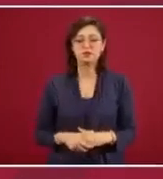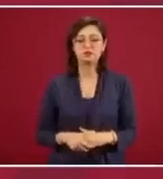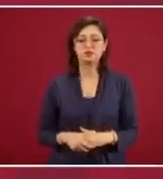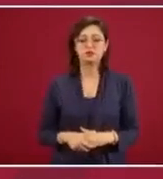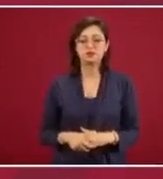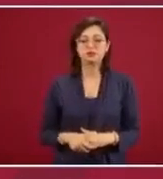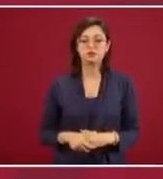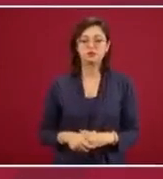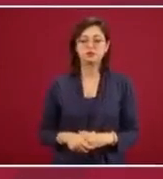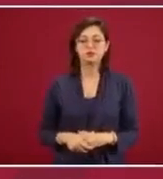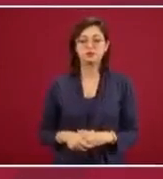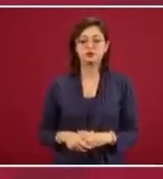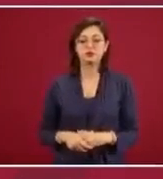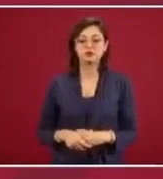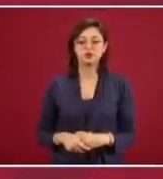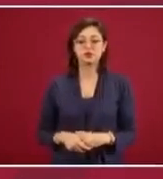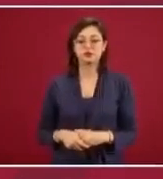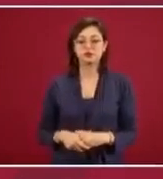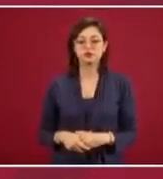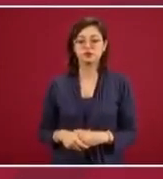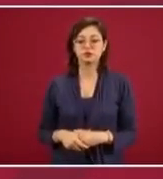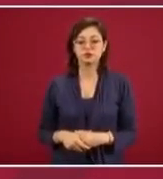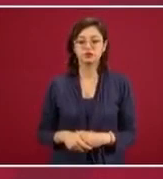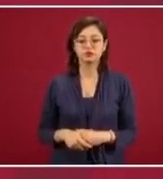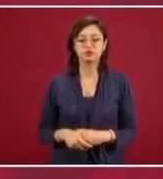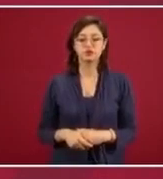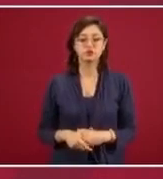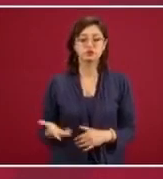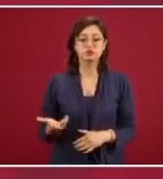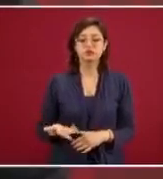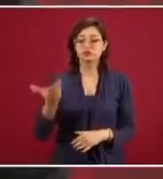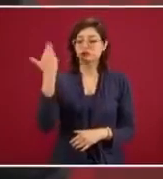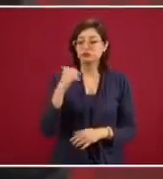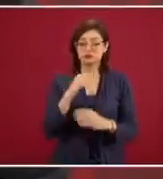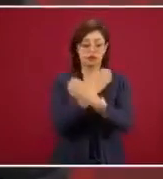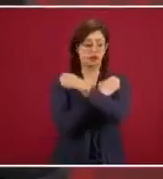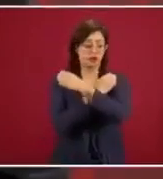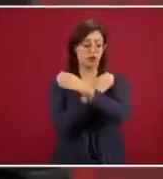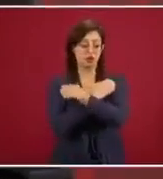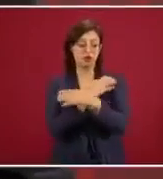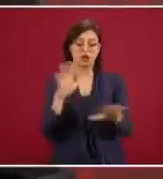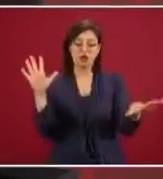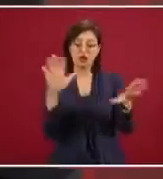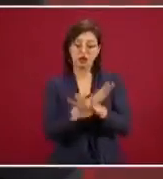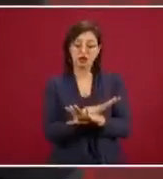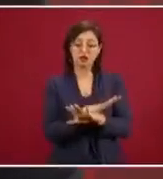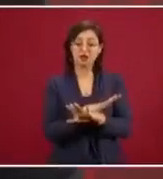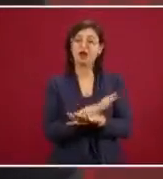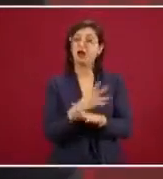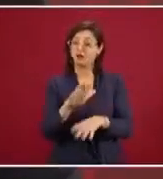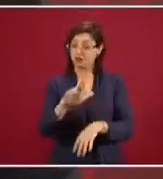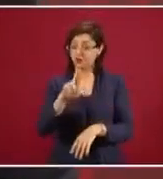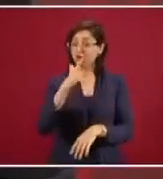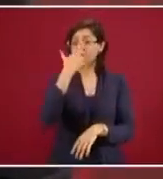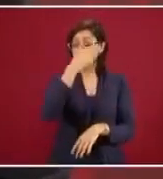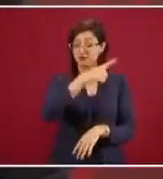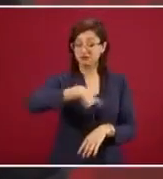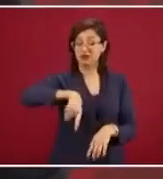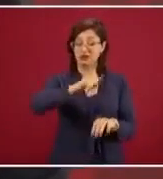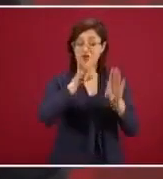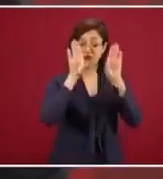Cuando la reforma, o mal llamada reforma educativa, acuérdense lo que hacían los